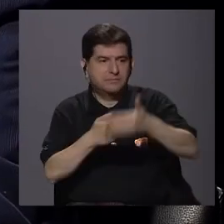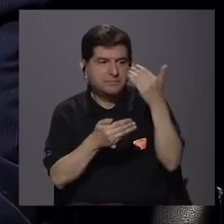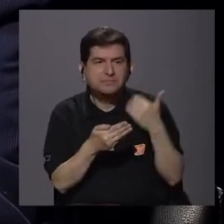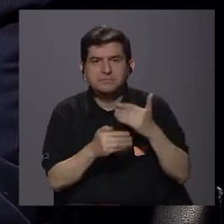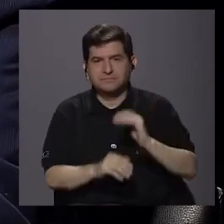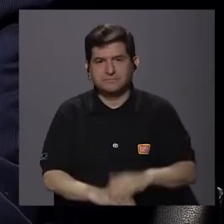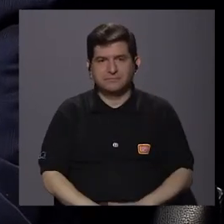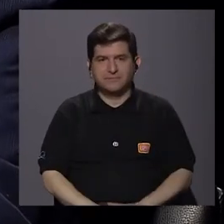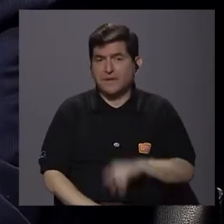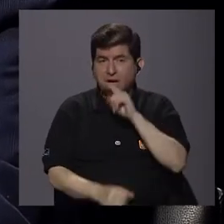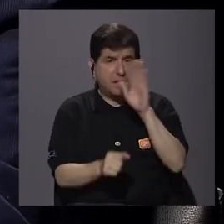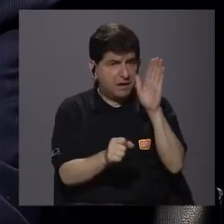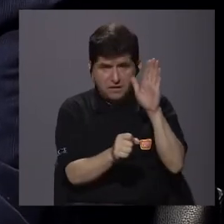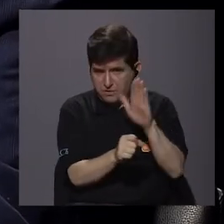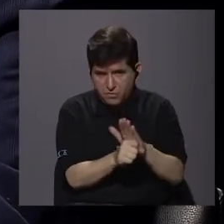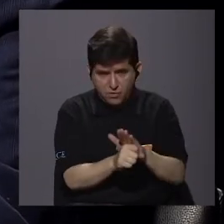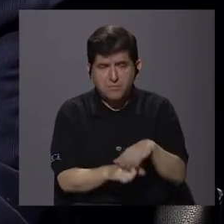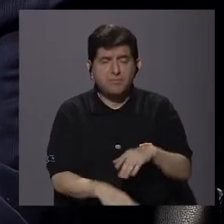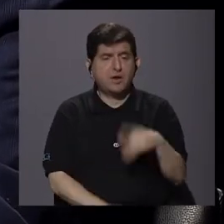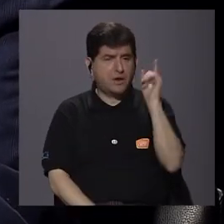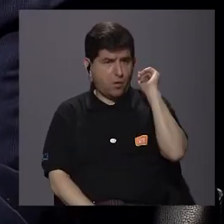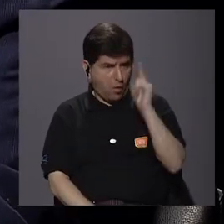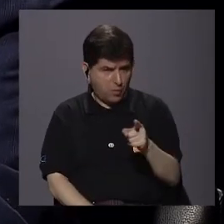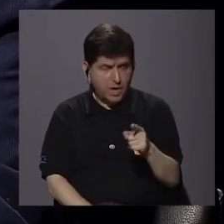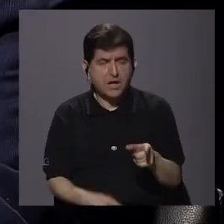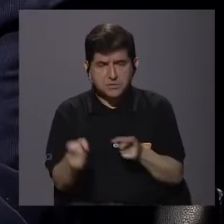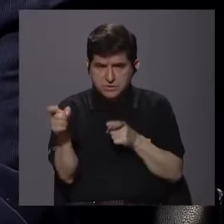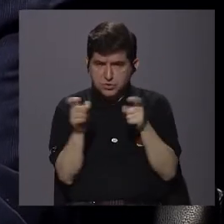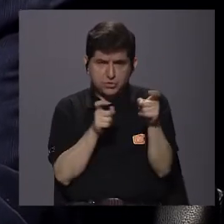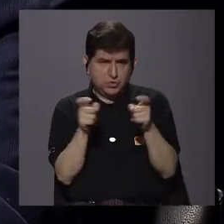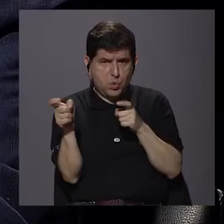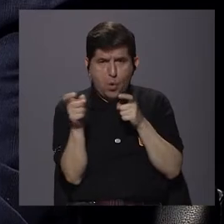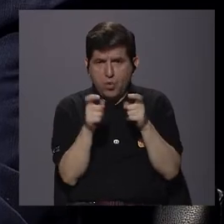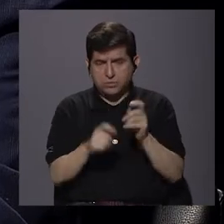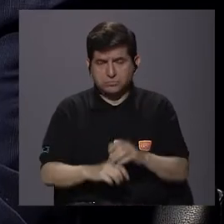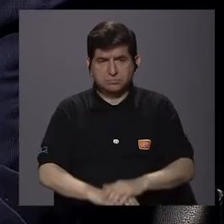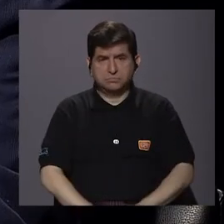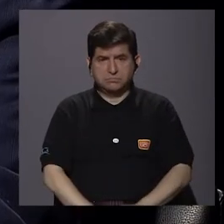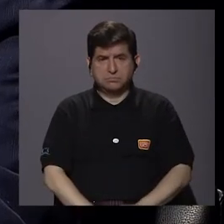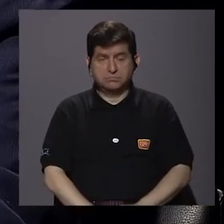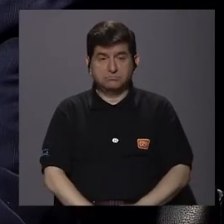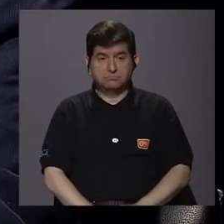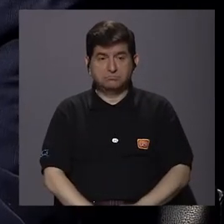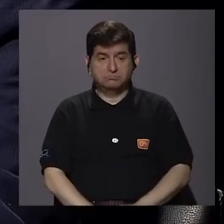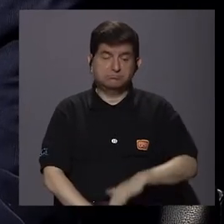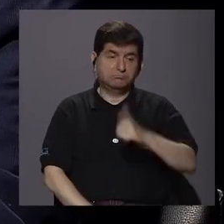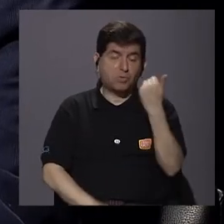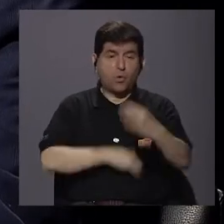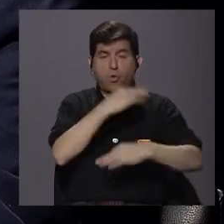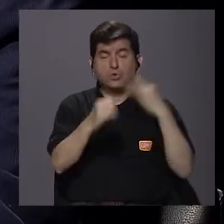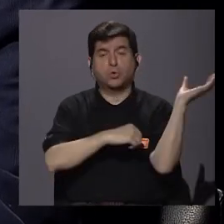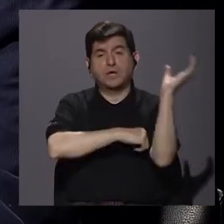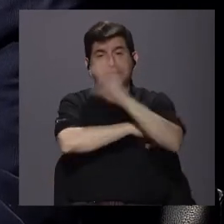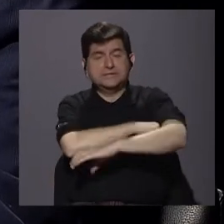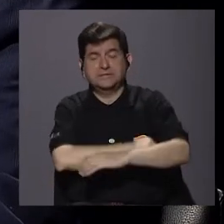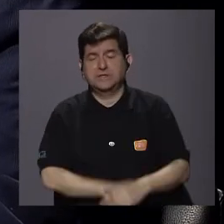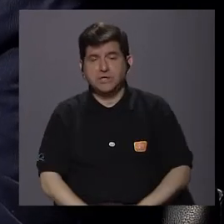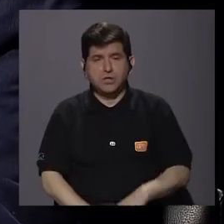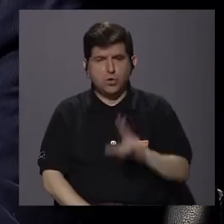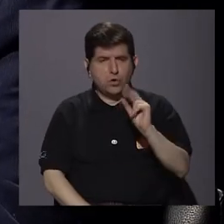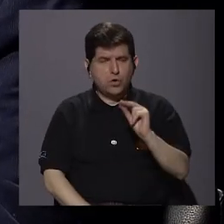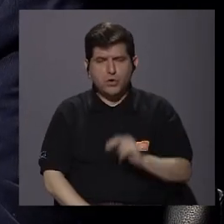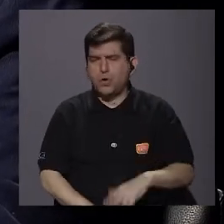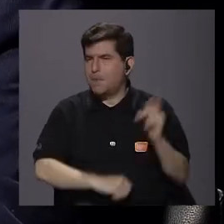el incumplimiento de unas obligaciones administrativas tenía otro tipo de sanciones no se